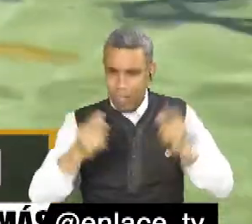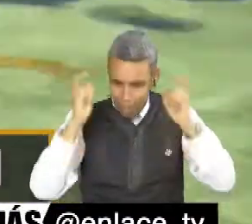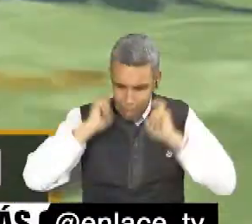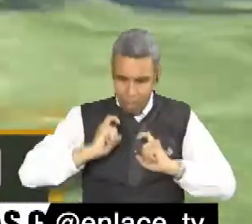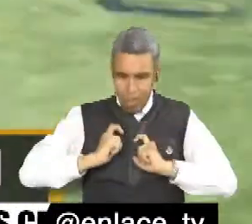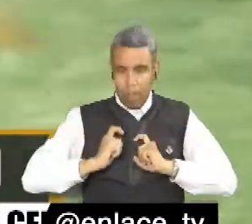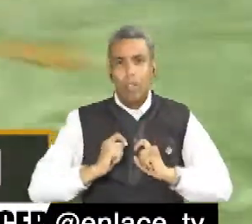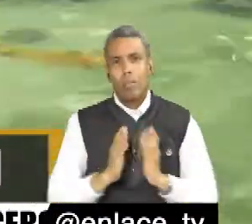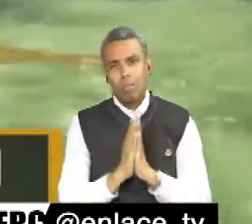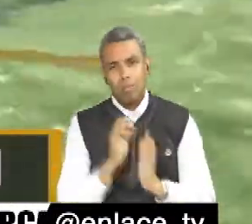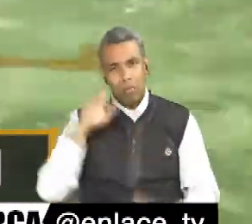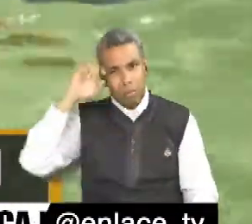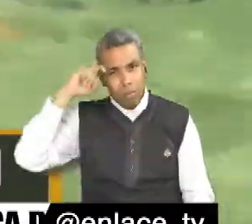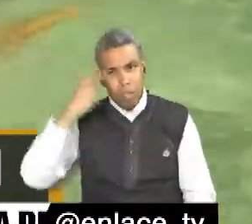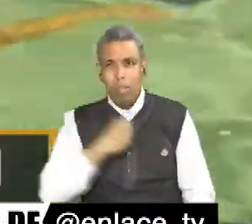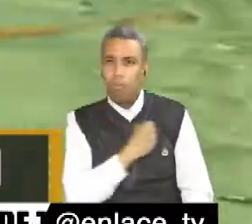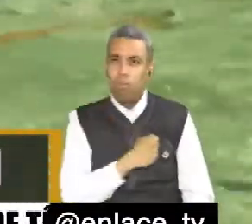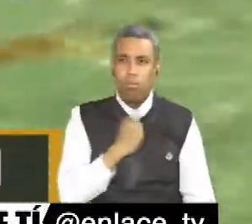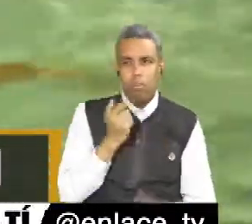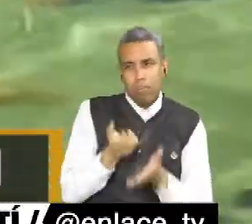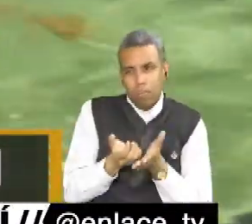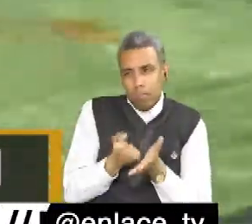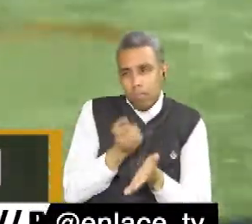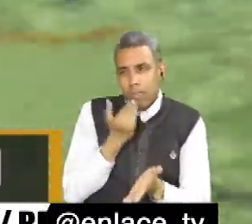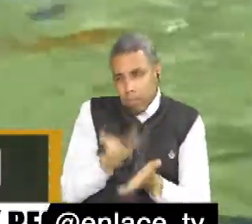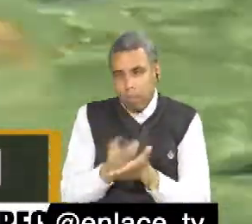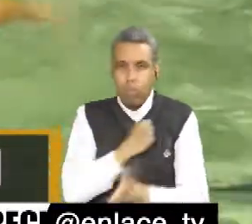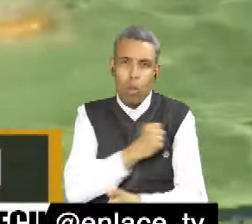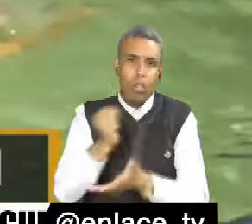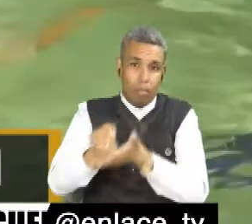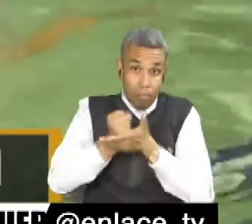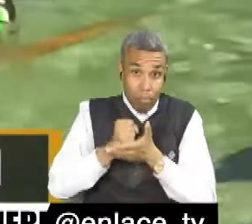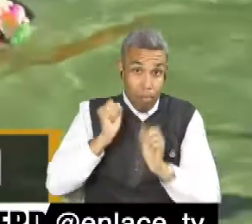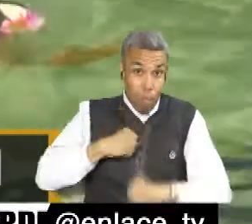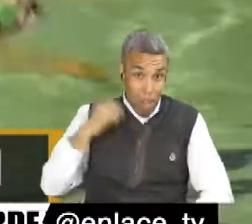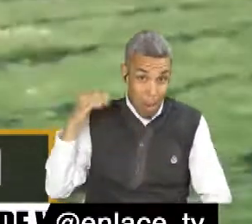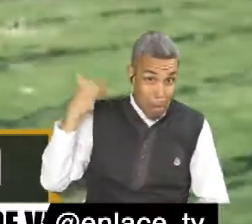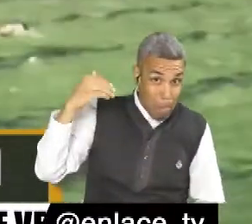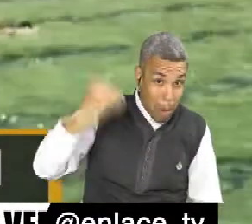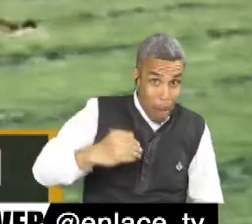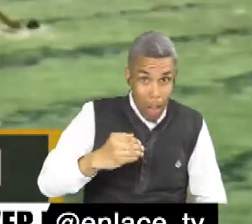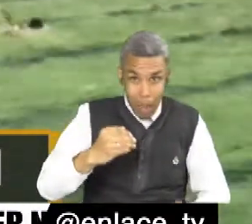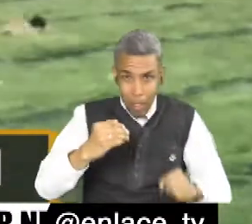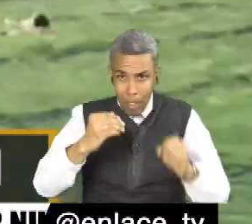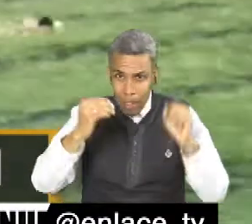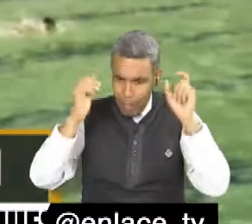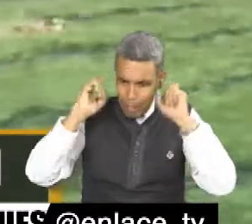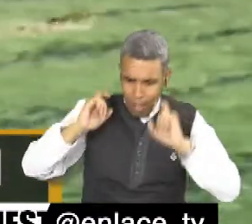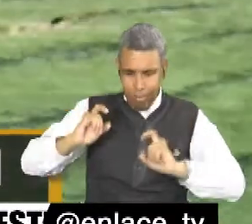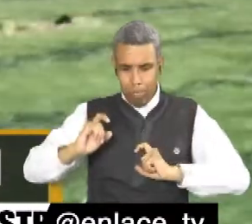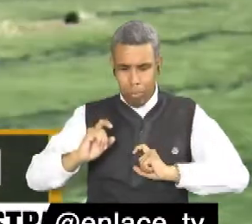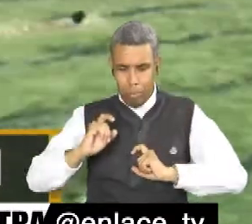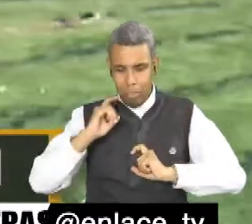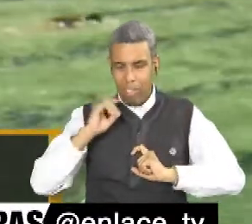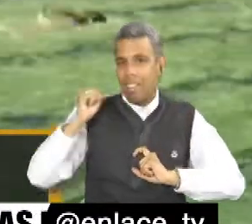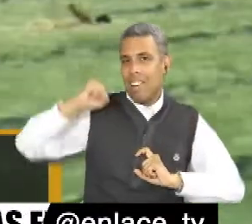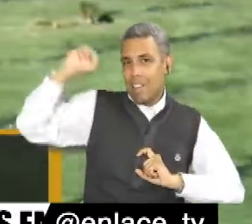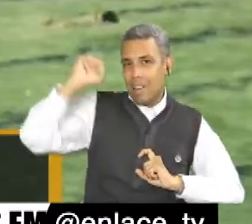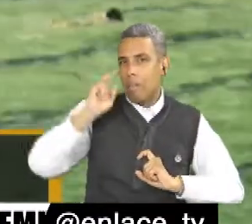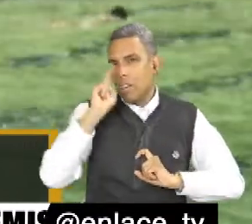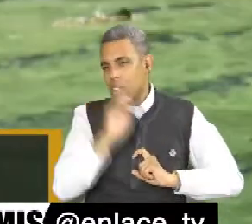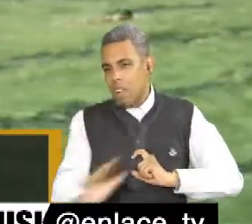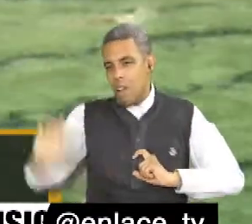para continuar participando en otros torneos y demostrar que pueden llegar a campeonatos nacionales. Ojalá la administración nos pueda